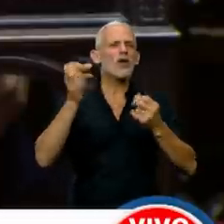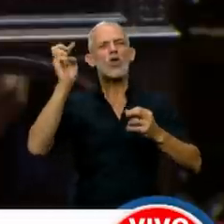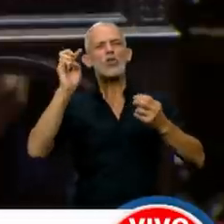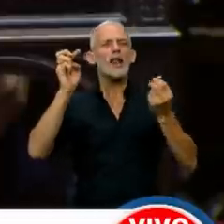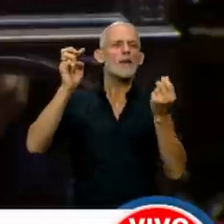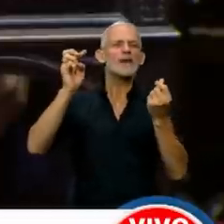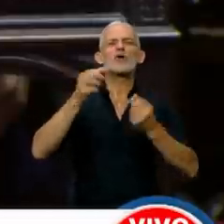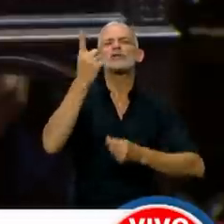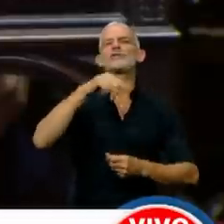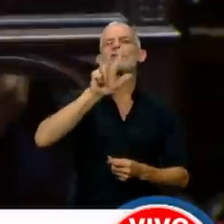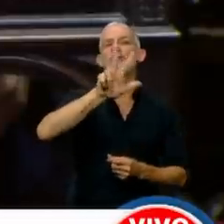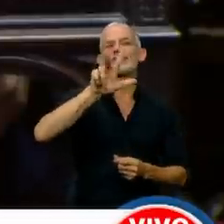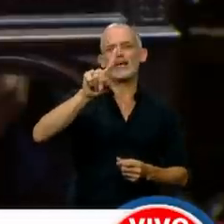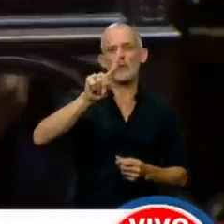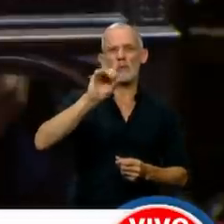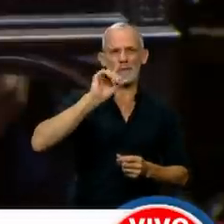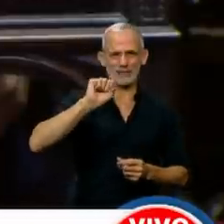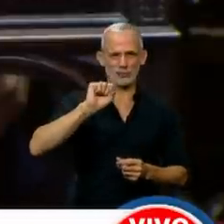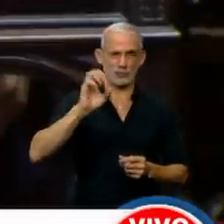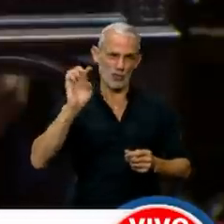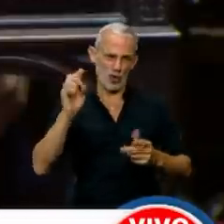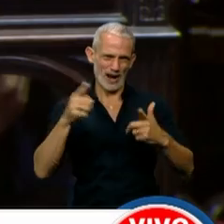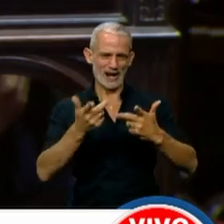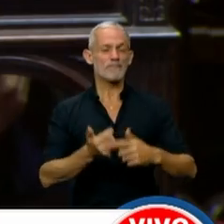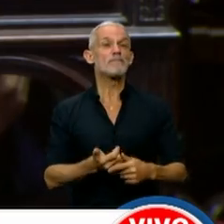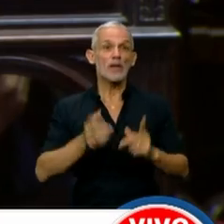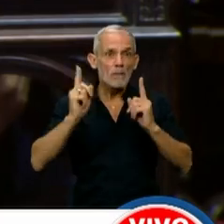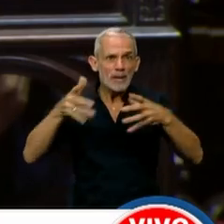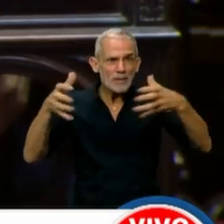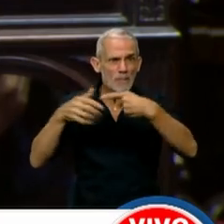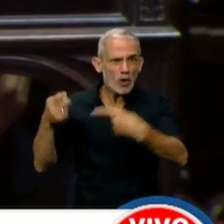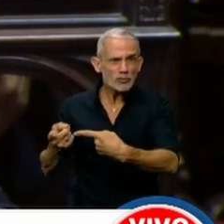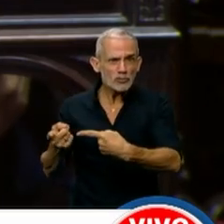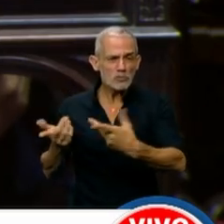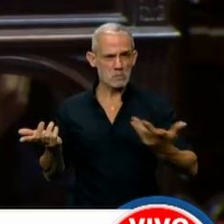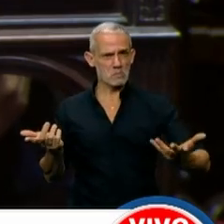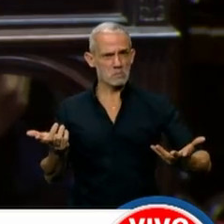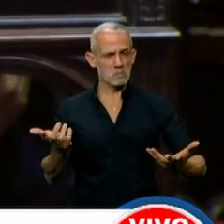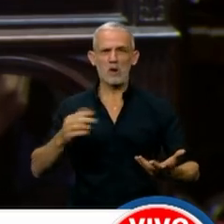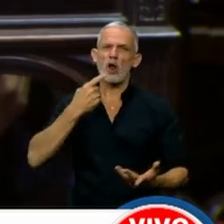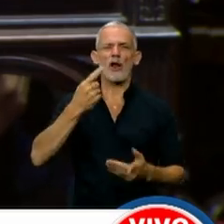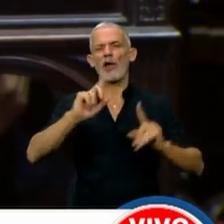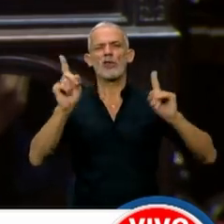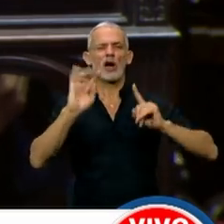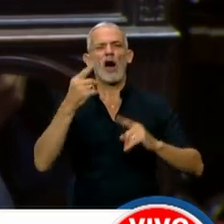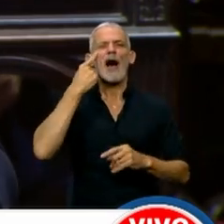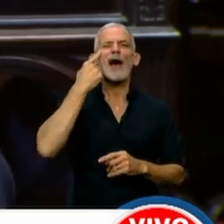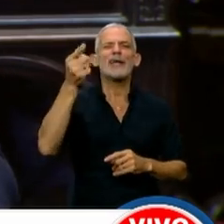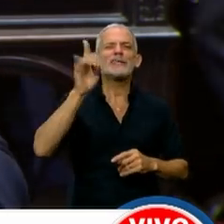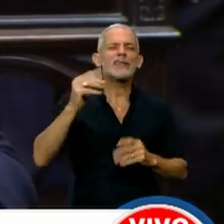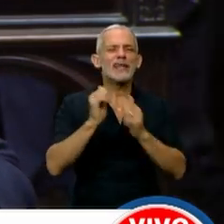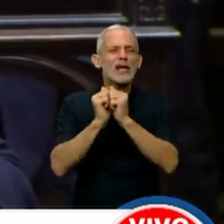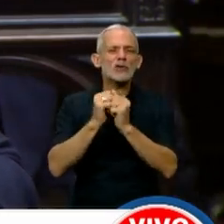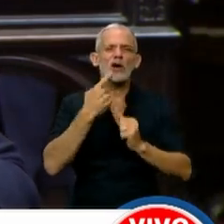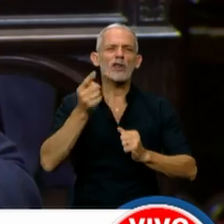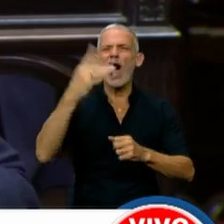de 131 pesos por dólar los mismos y no le dijeron al intendente de nuestra ciudad